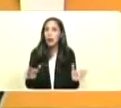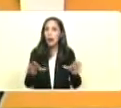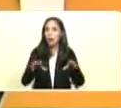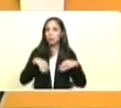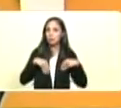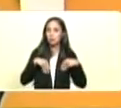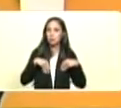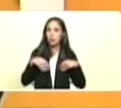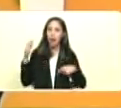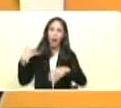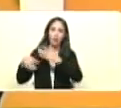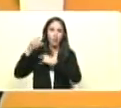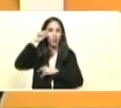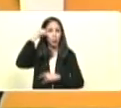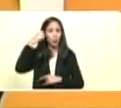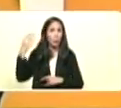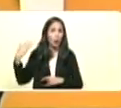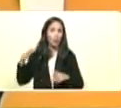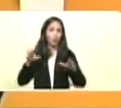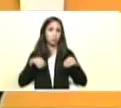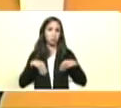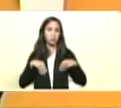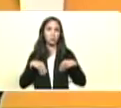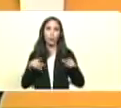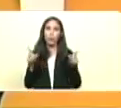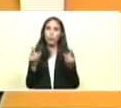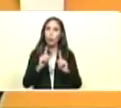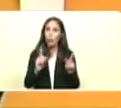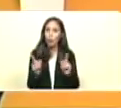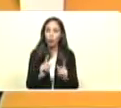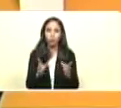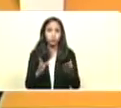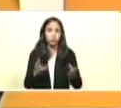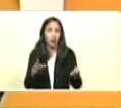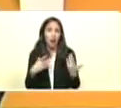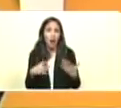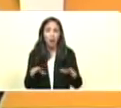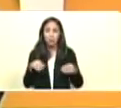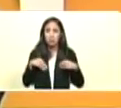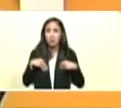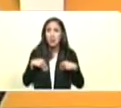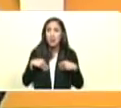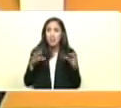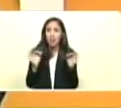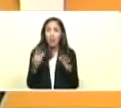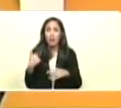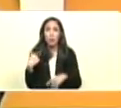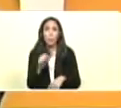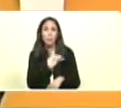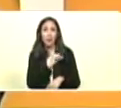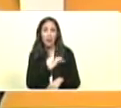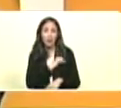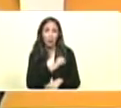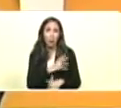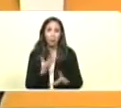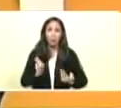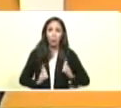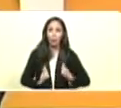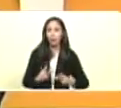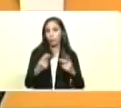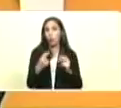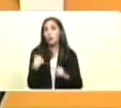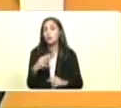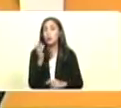espíritu del pasado. No podemos caer en el espíritu del burocratismo. Me da miedo hacerlo. Si te da miedo, te vas,